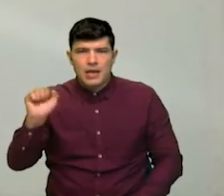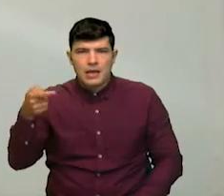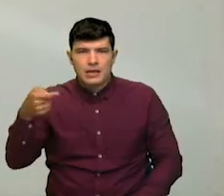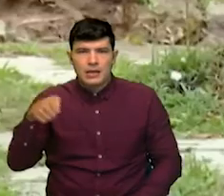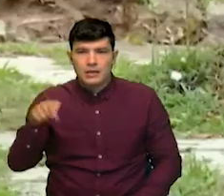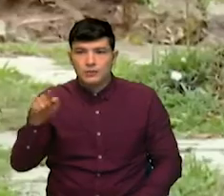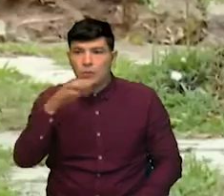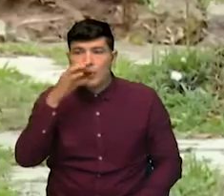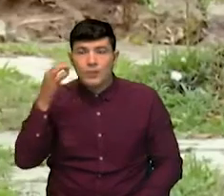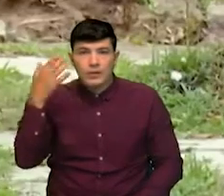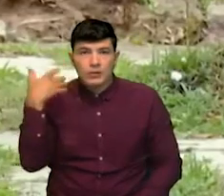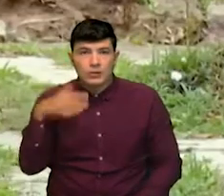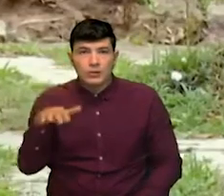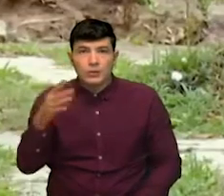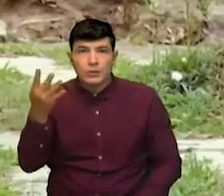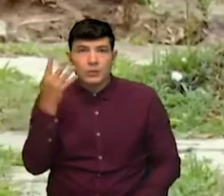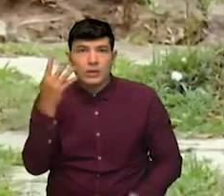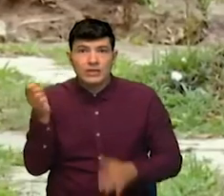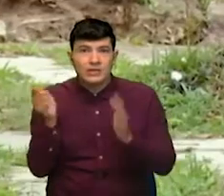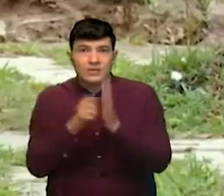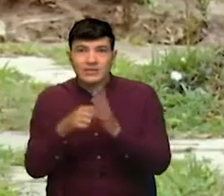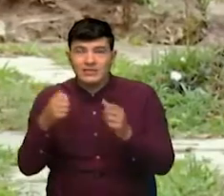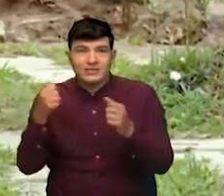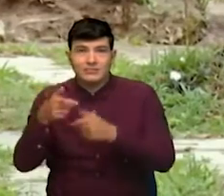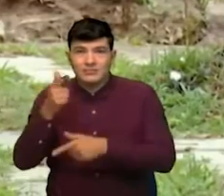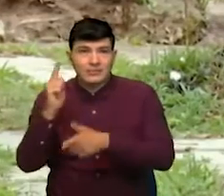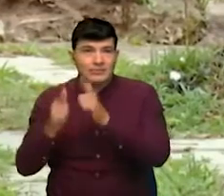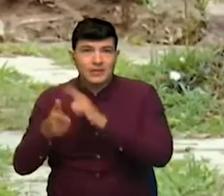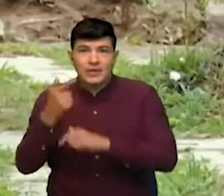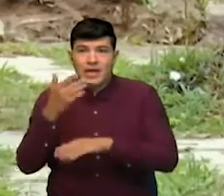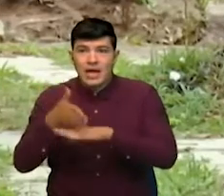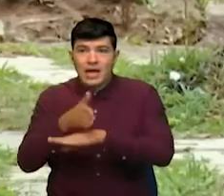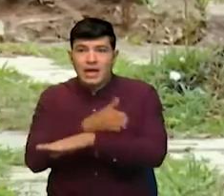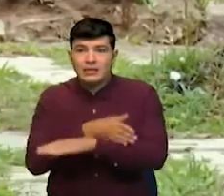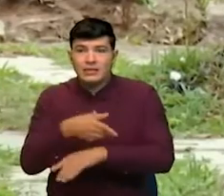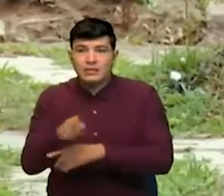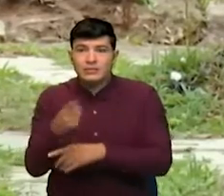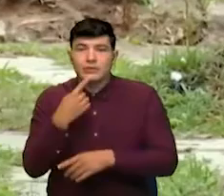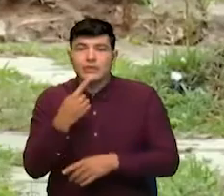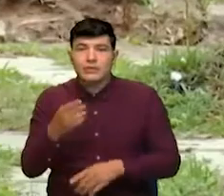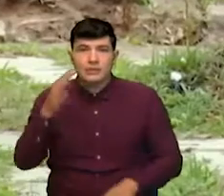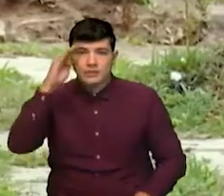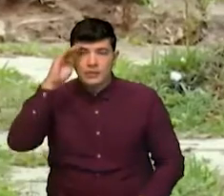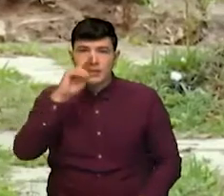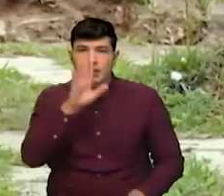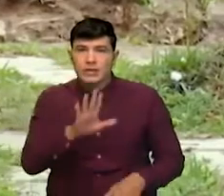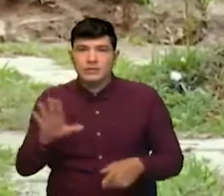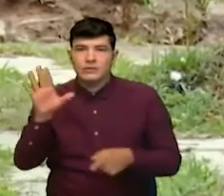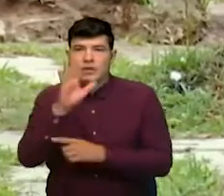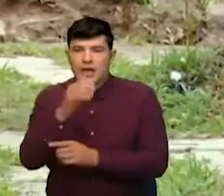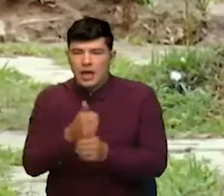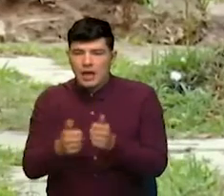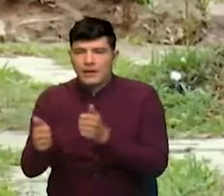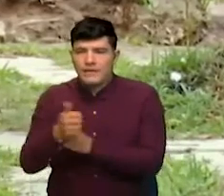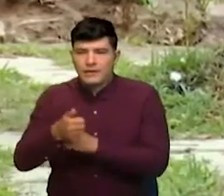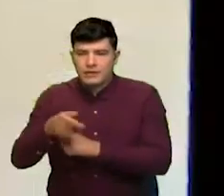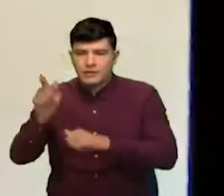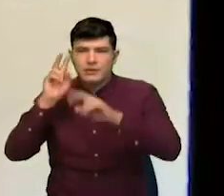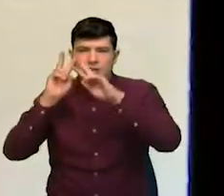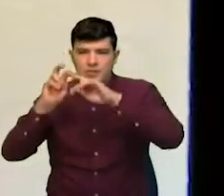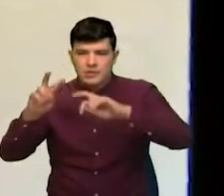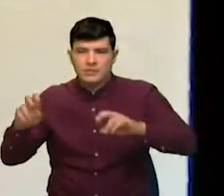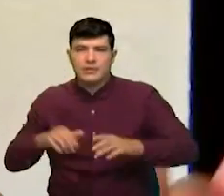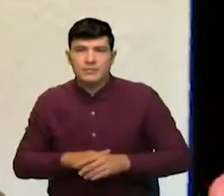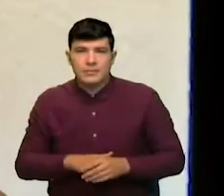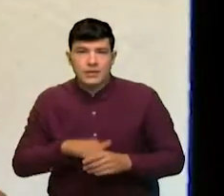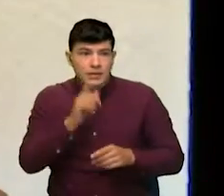hombre presentaba 4 impactos de bala y lo que ha dicho la policía del primer distrito es que avanzan con la investigación.